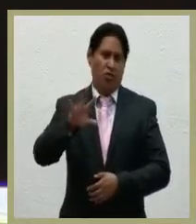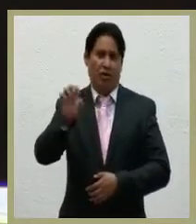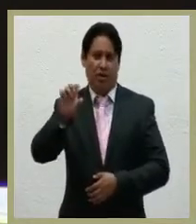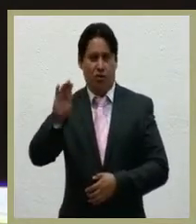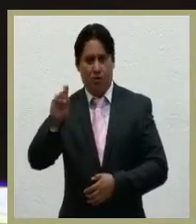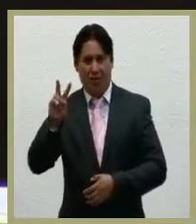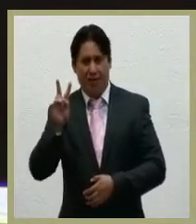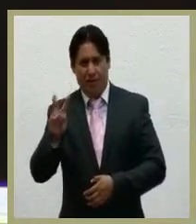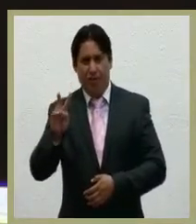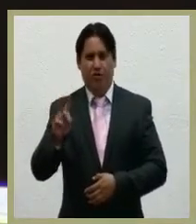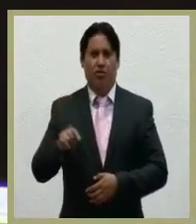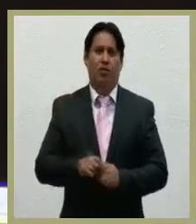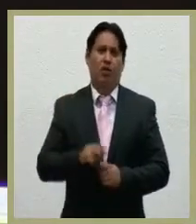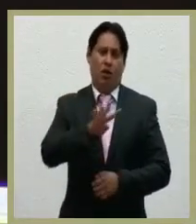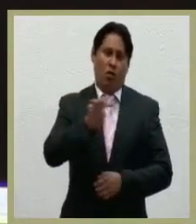2.585.592 y